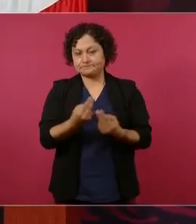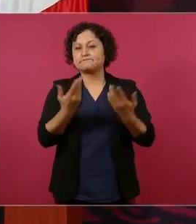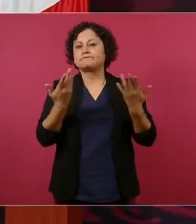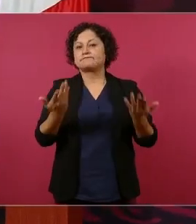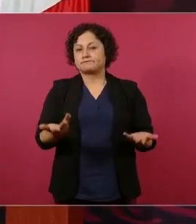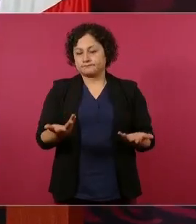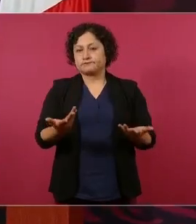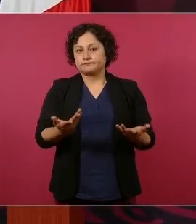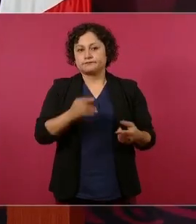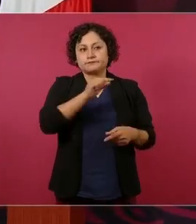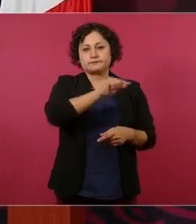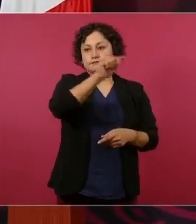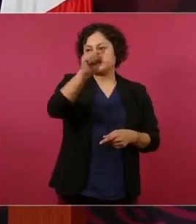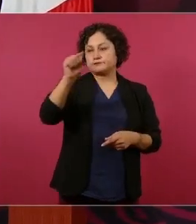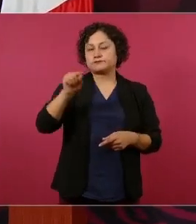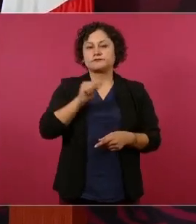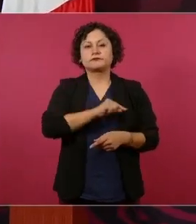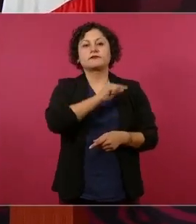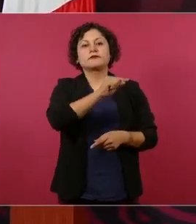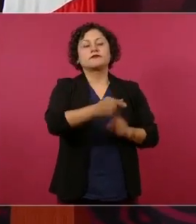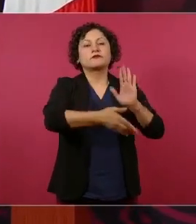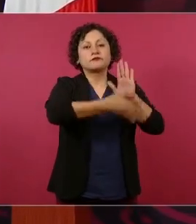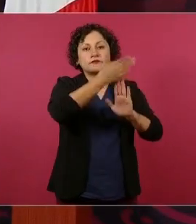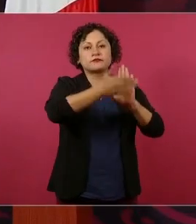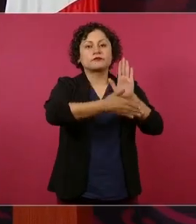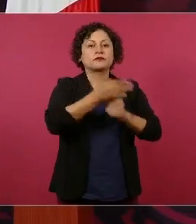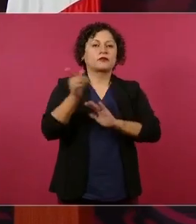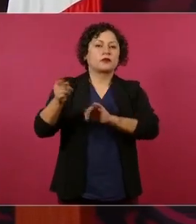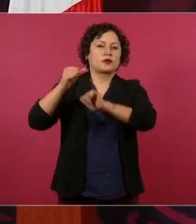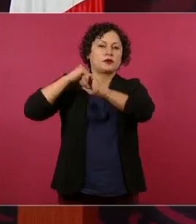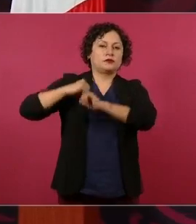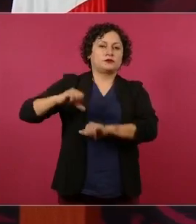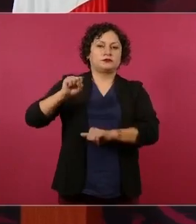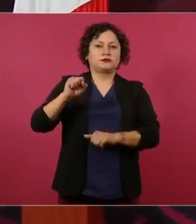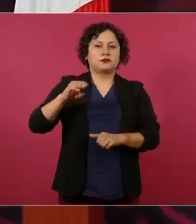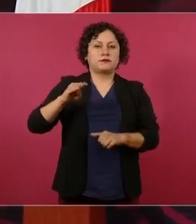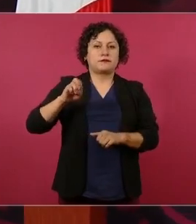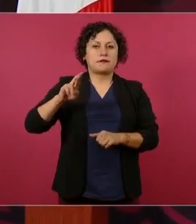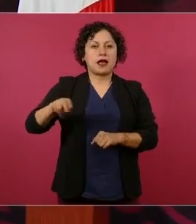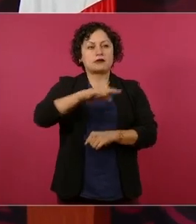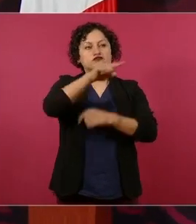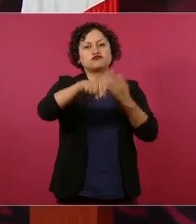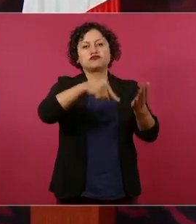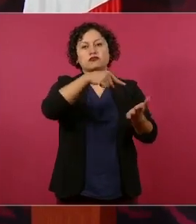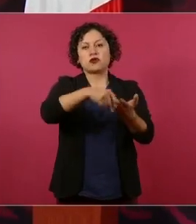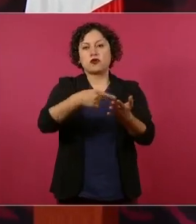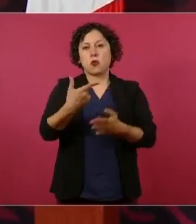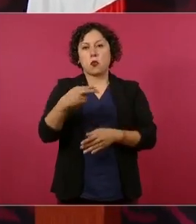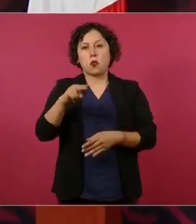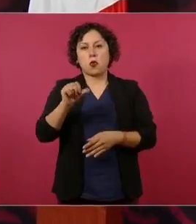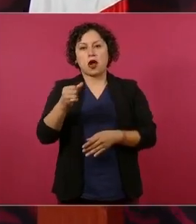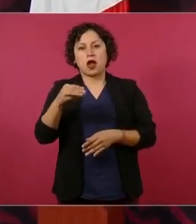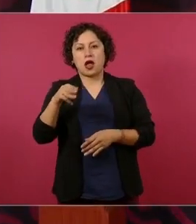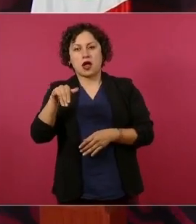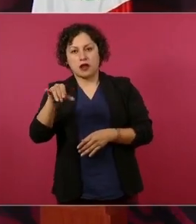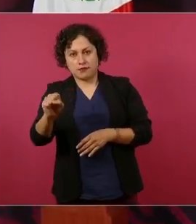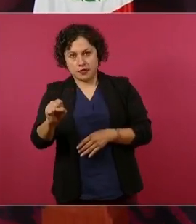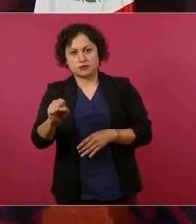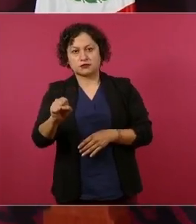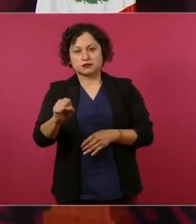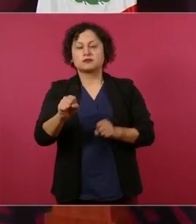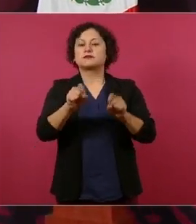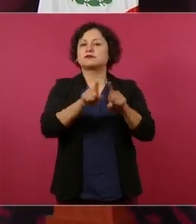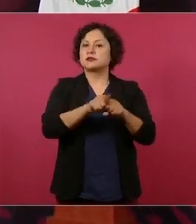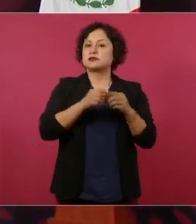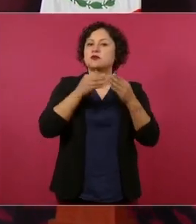todas las obras de la Secretaría de Marina en Guaymas, el puerto,